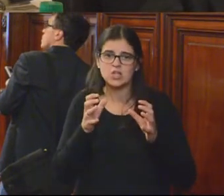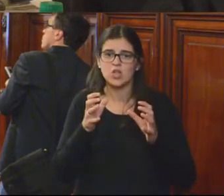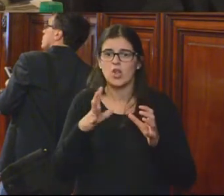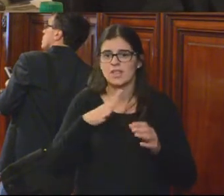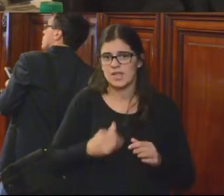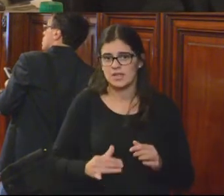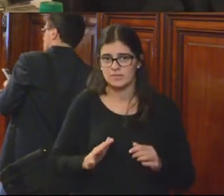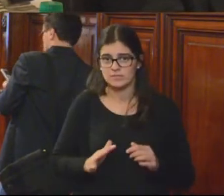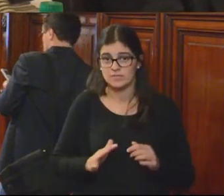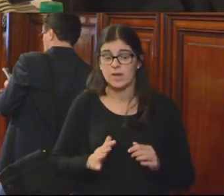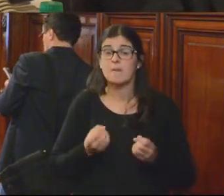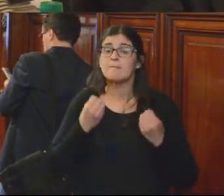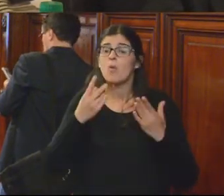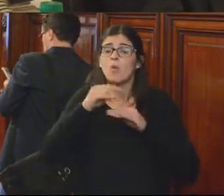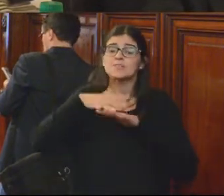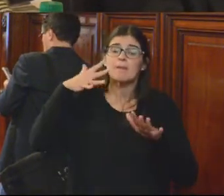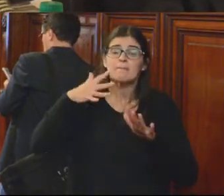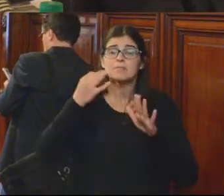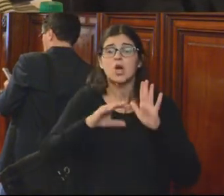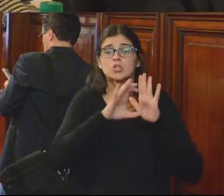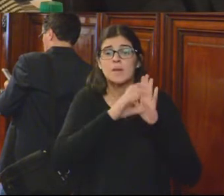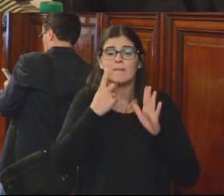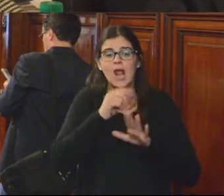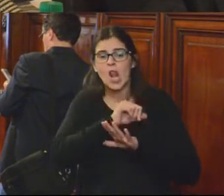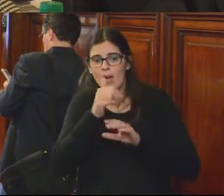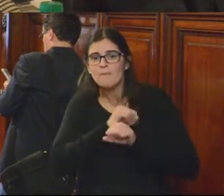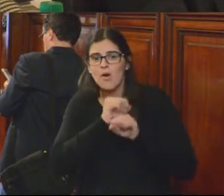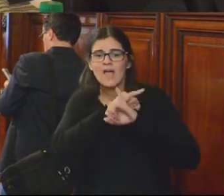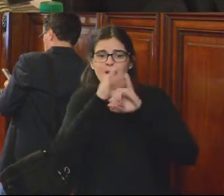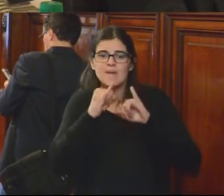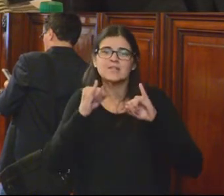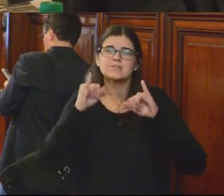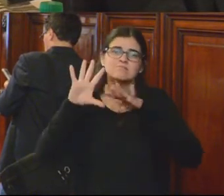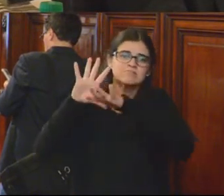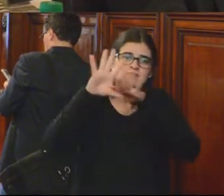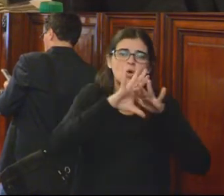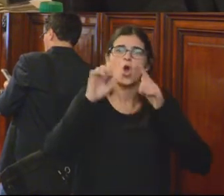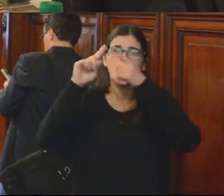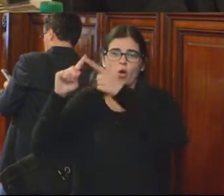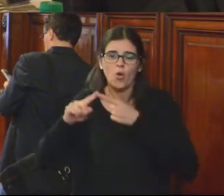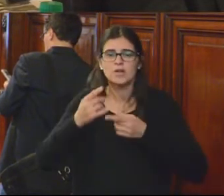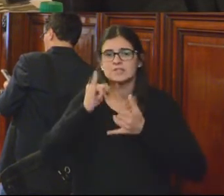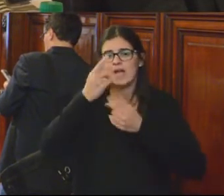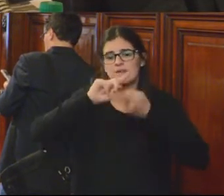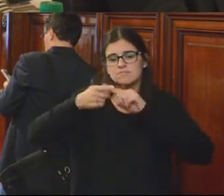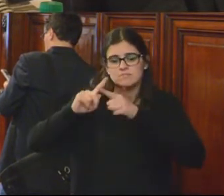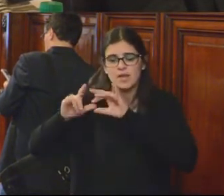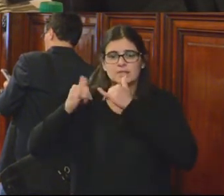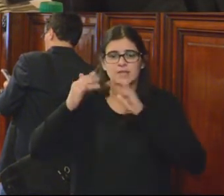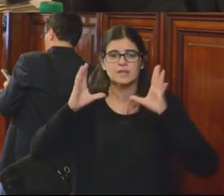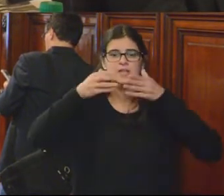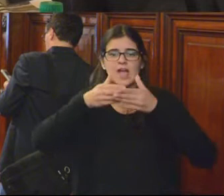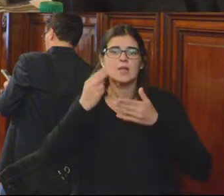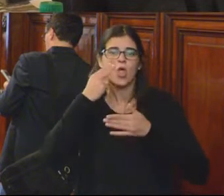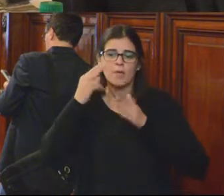teníamos. ¿Para qué una Asamblea Nacional Constituyente? Para lograr la paz, la concordia, establecer un diálogo superior entre las partes